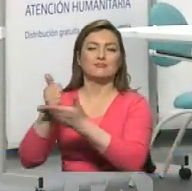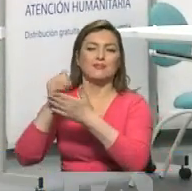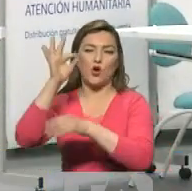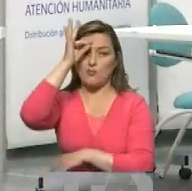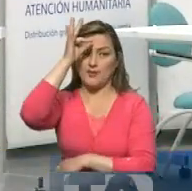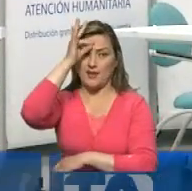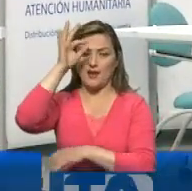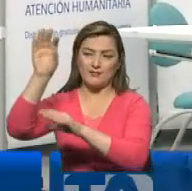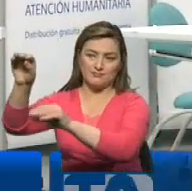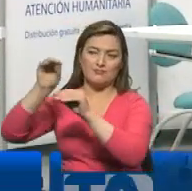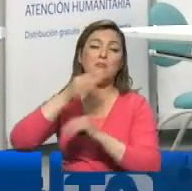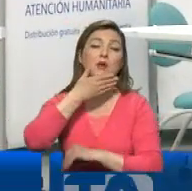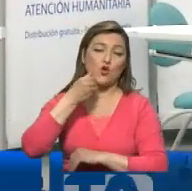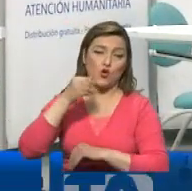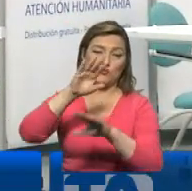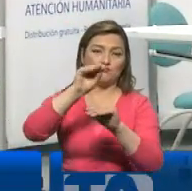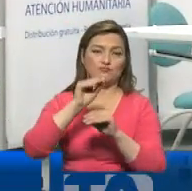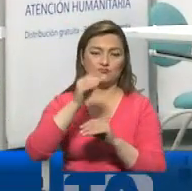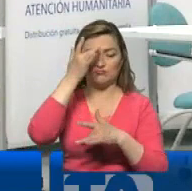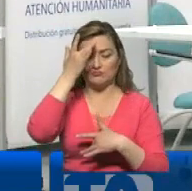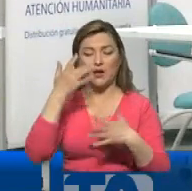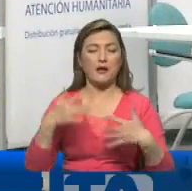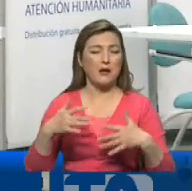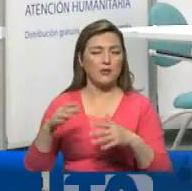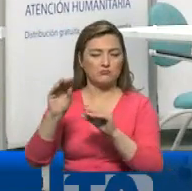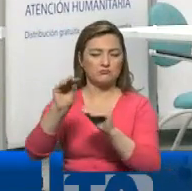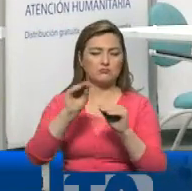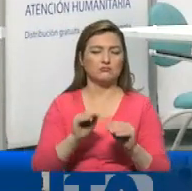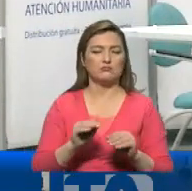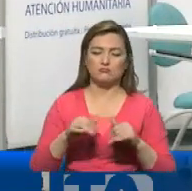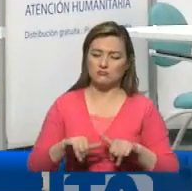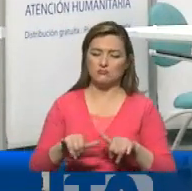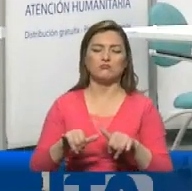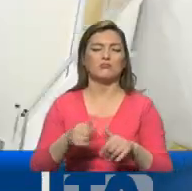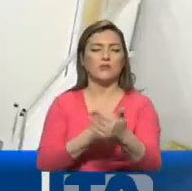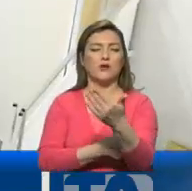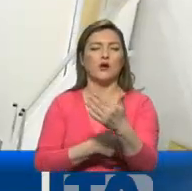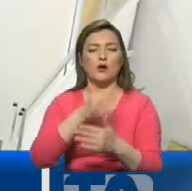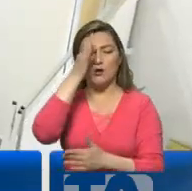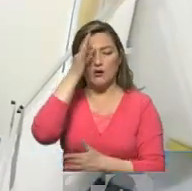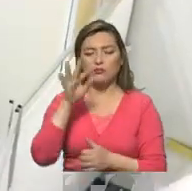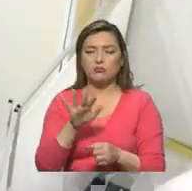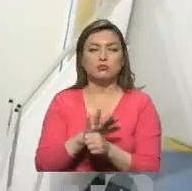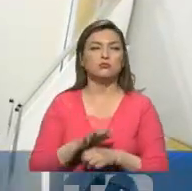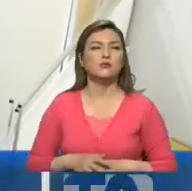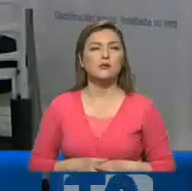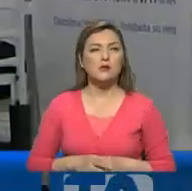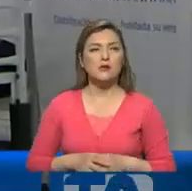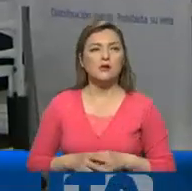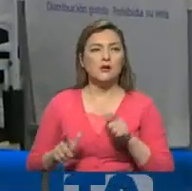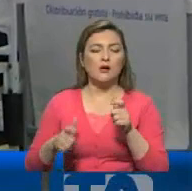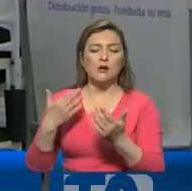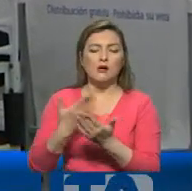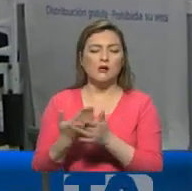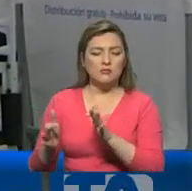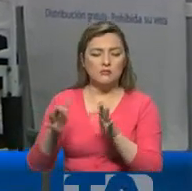más trayendo pacientes que ya han superado la fase aguda de los hospitales que están totalmente saturados. A pesar de que los pacientes ya llegan